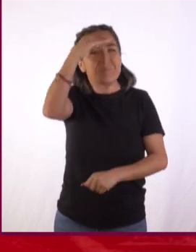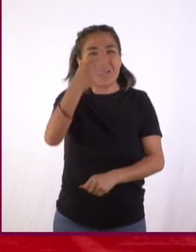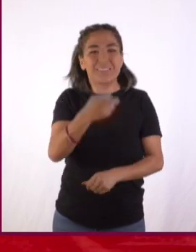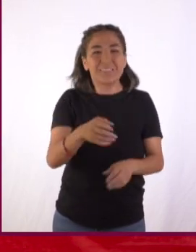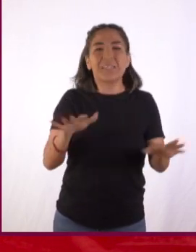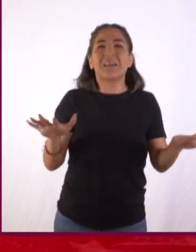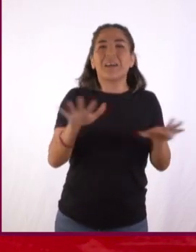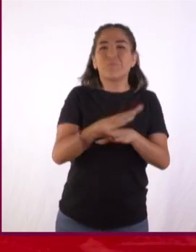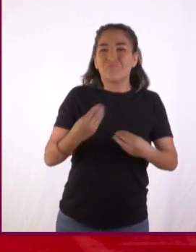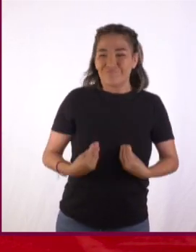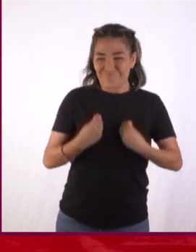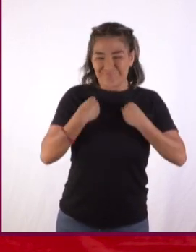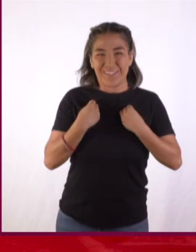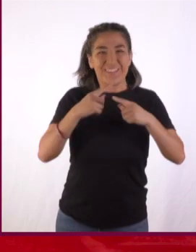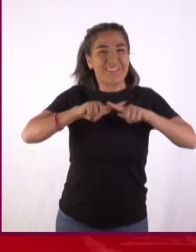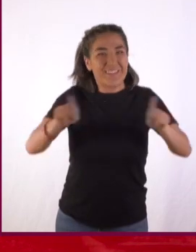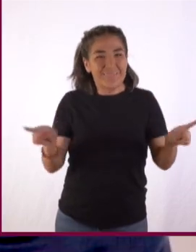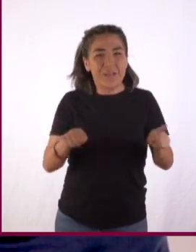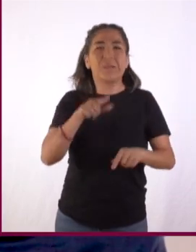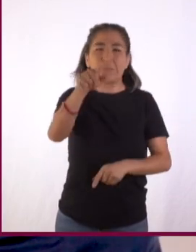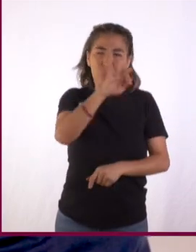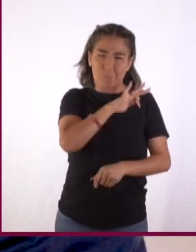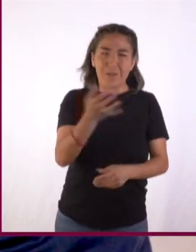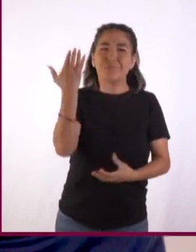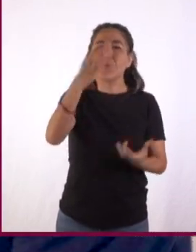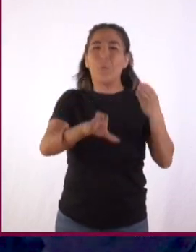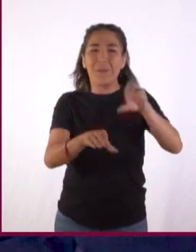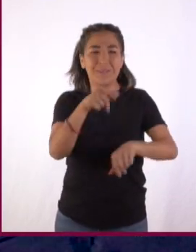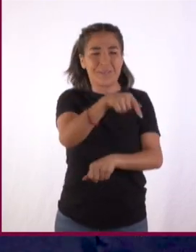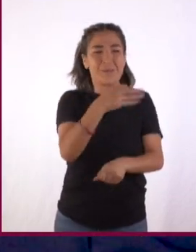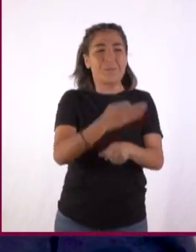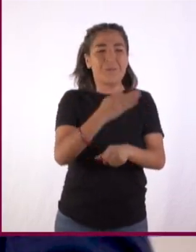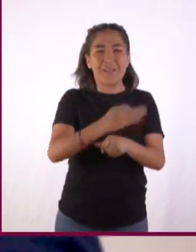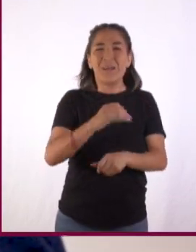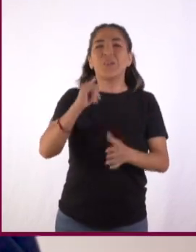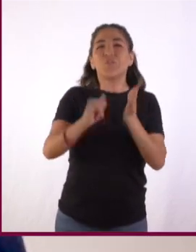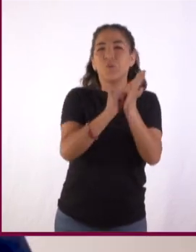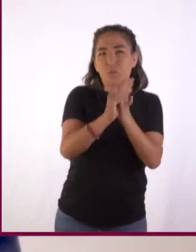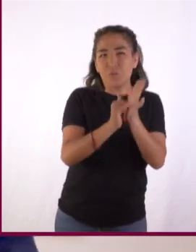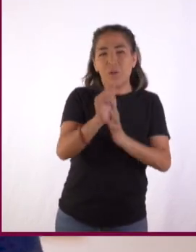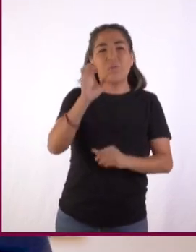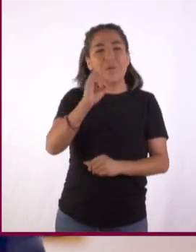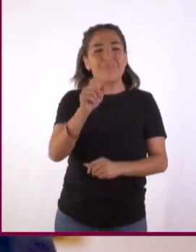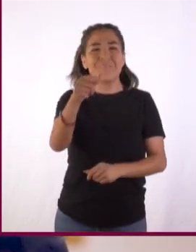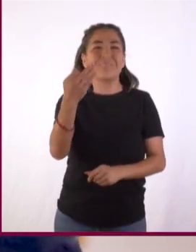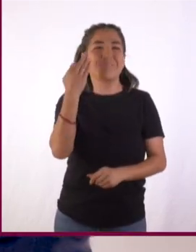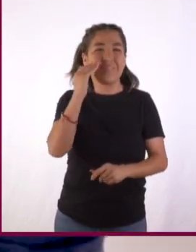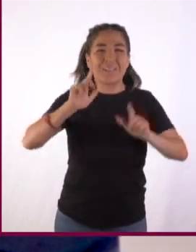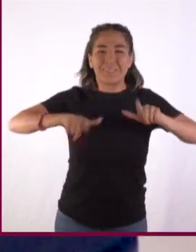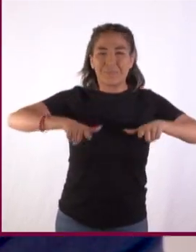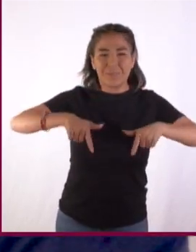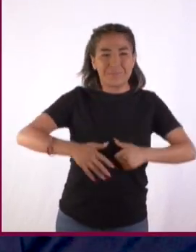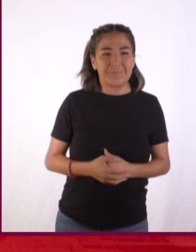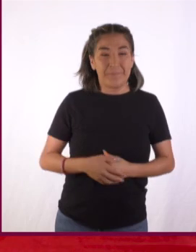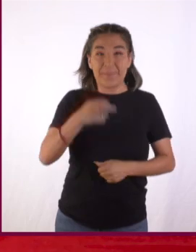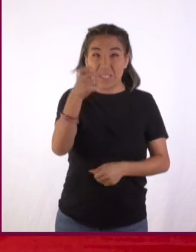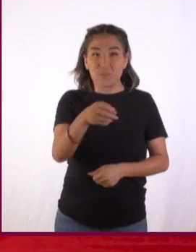a ustedes y de qué manera son distintos. Recuerden que pueden comentarnos en la sección de comentarios de YouTube o en nuestra página